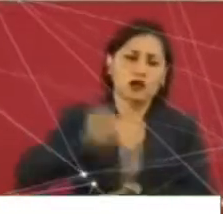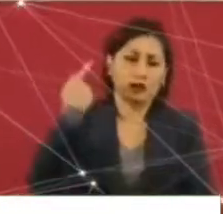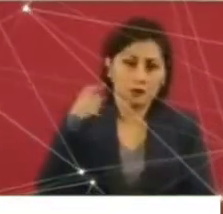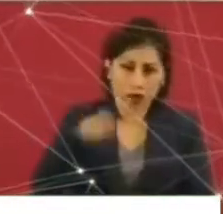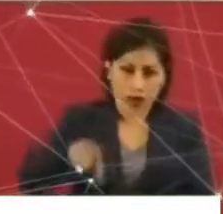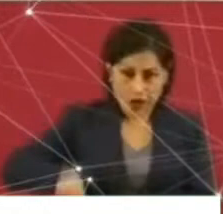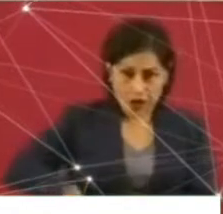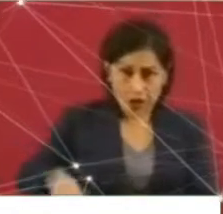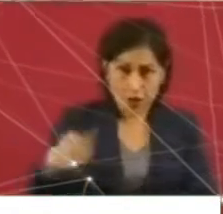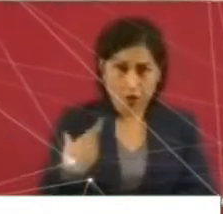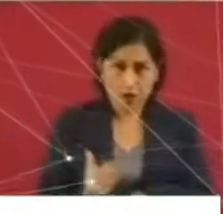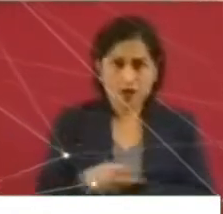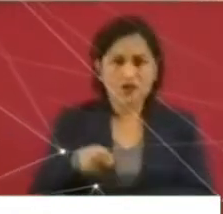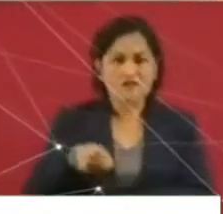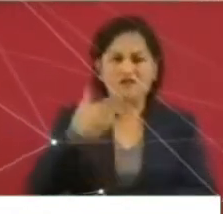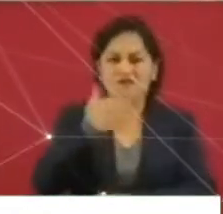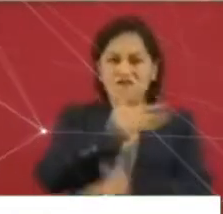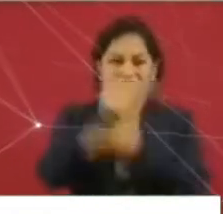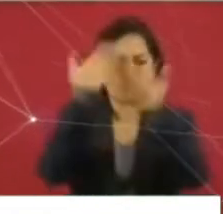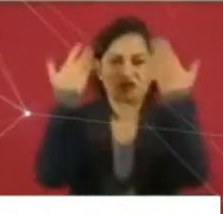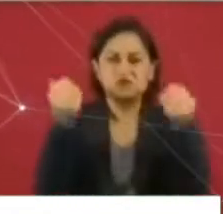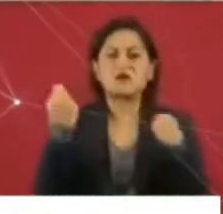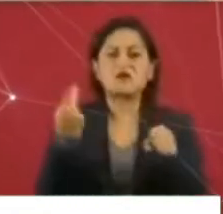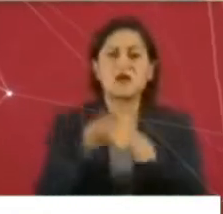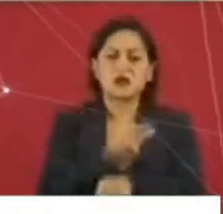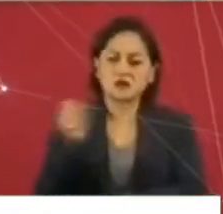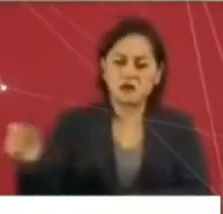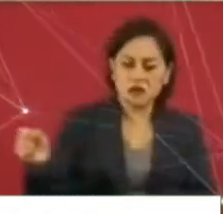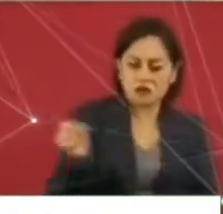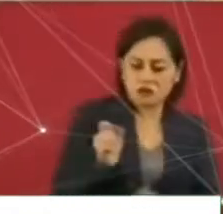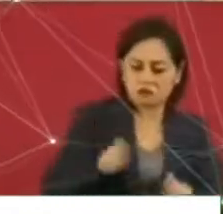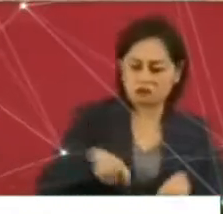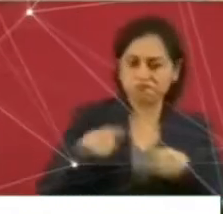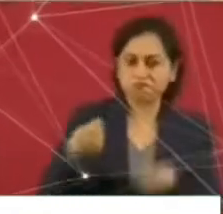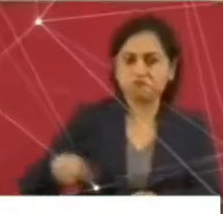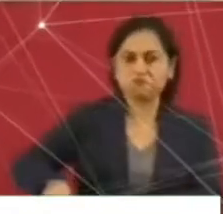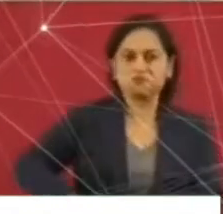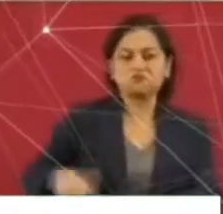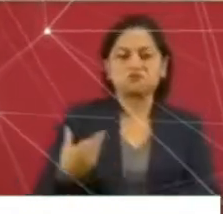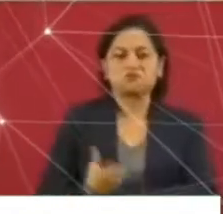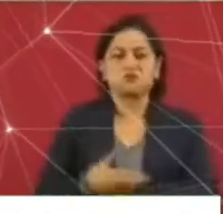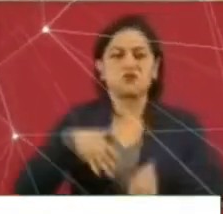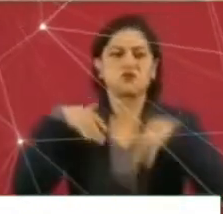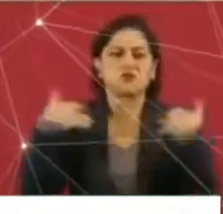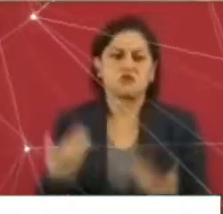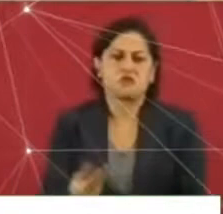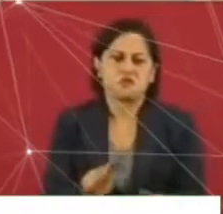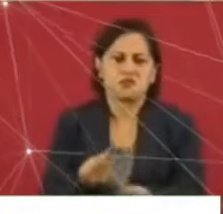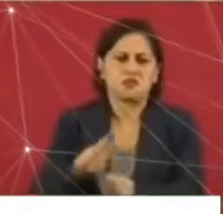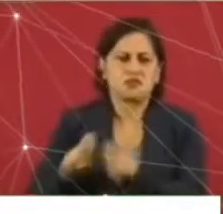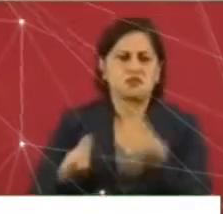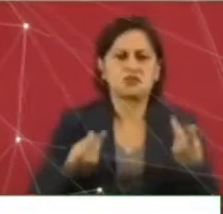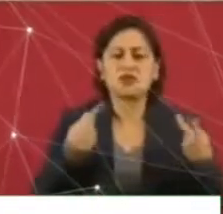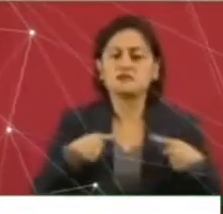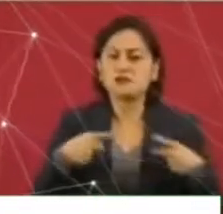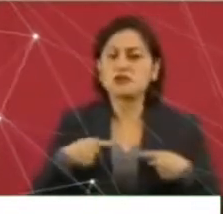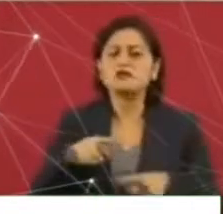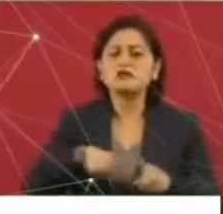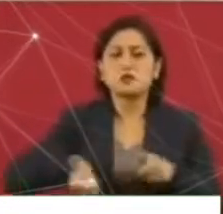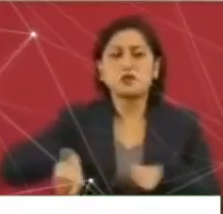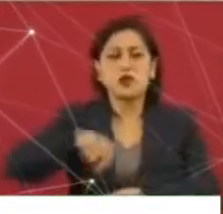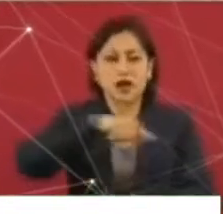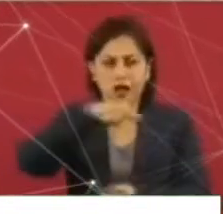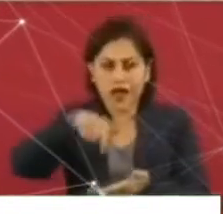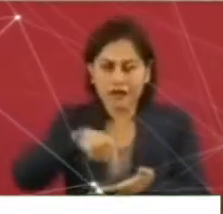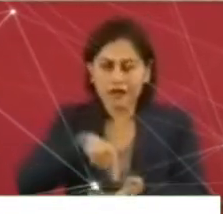mismo sabía que se iba a desquiciar al llegar a una gobernatura. Y no soy yo nada más, somos muchos los que